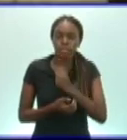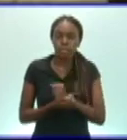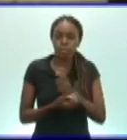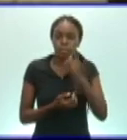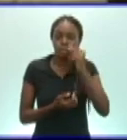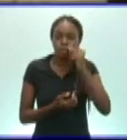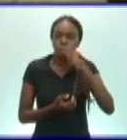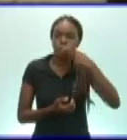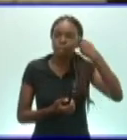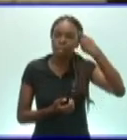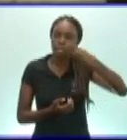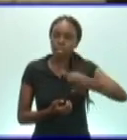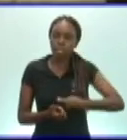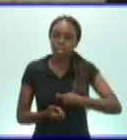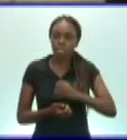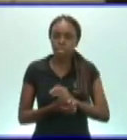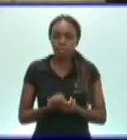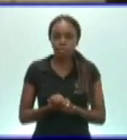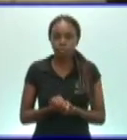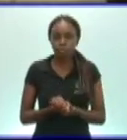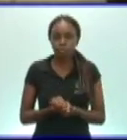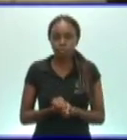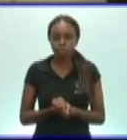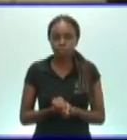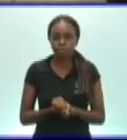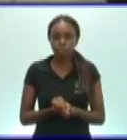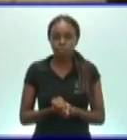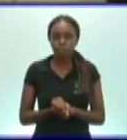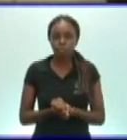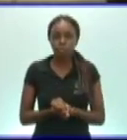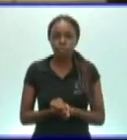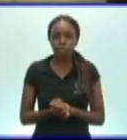decisión. El hombre que